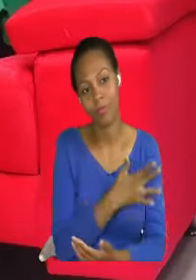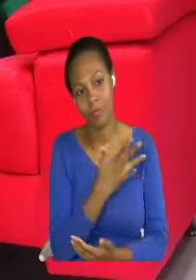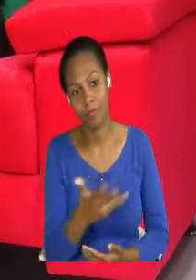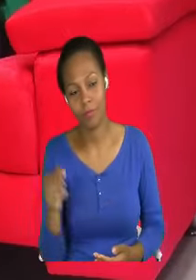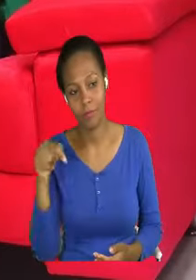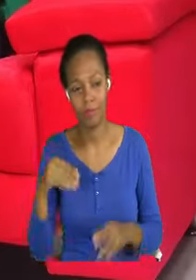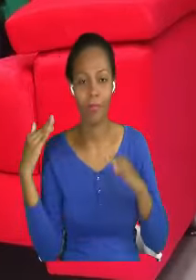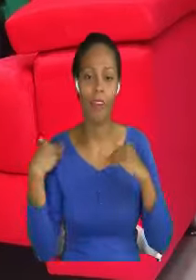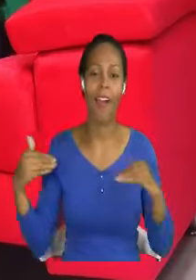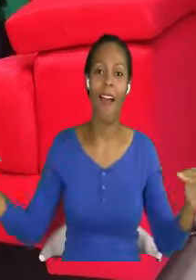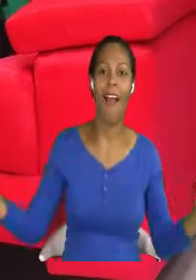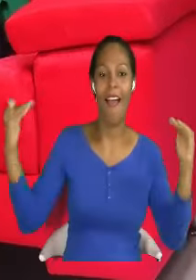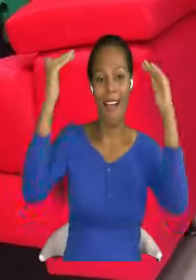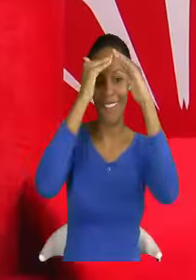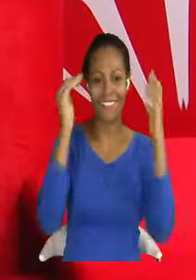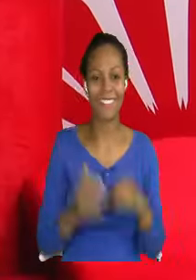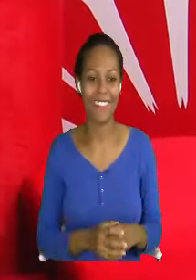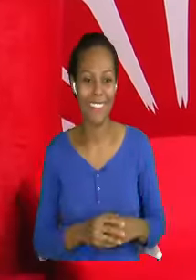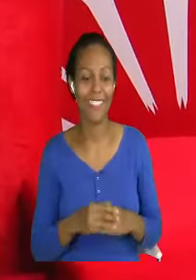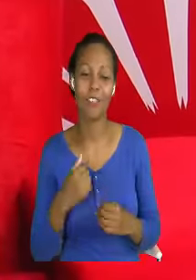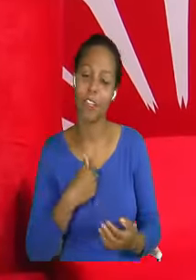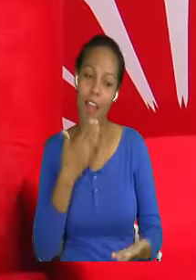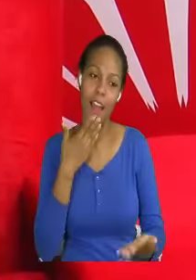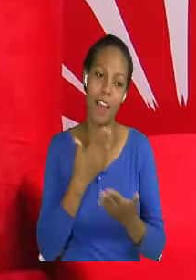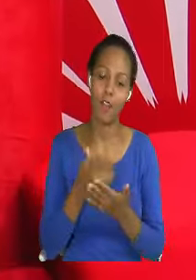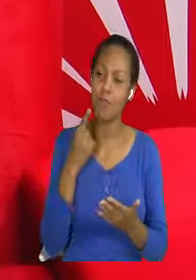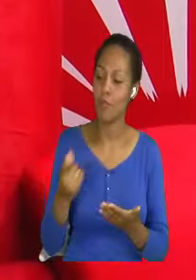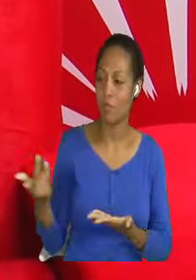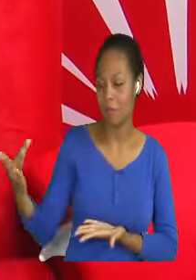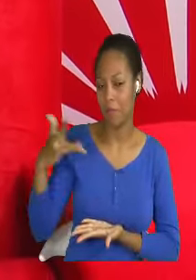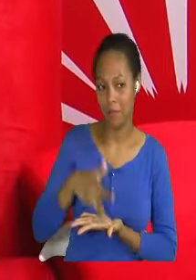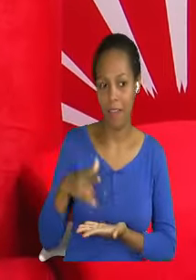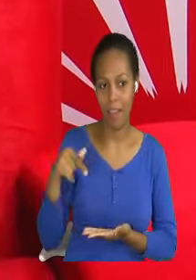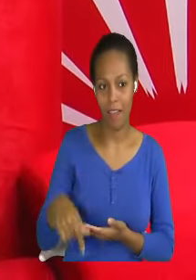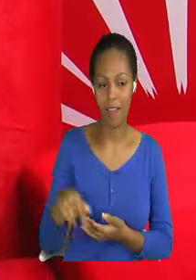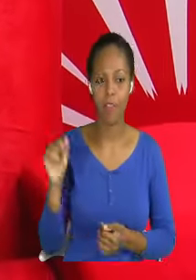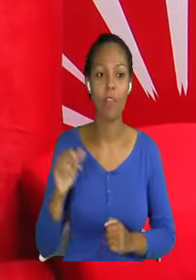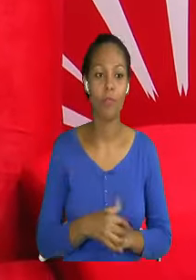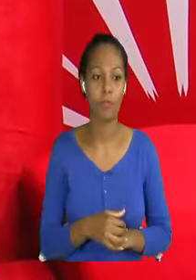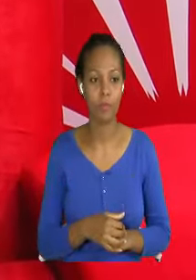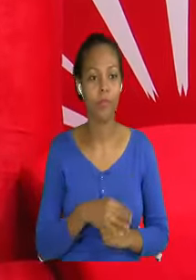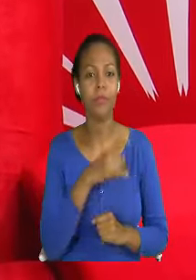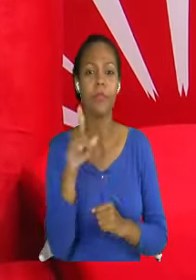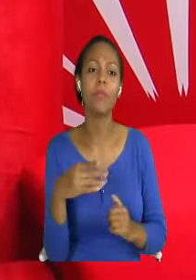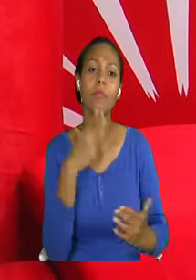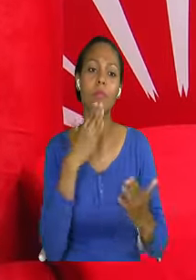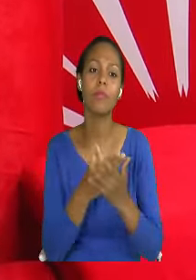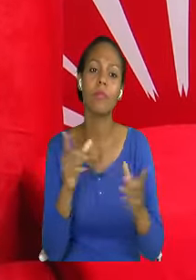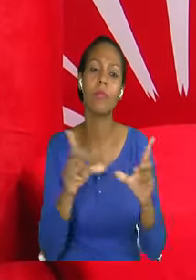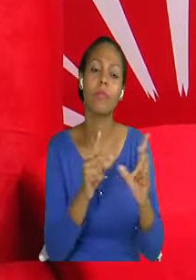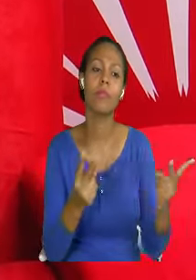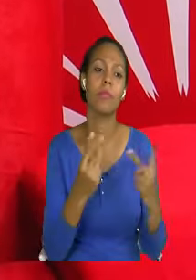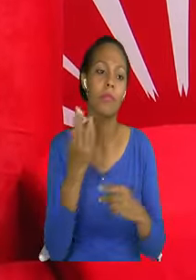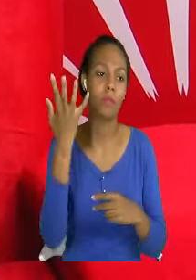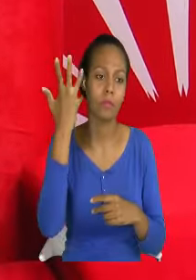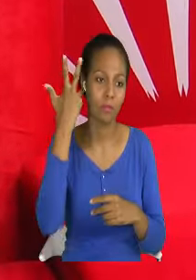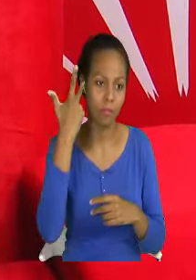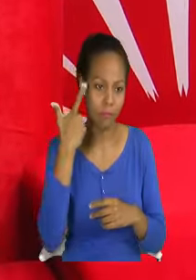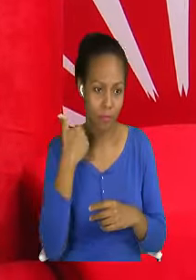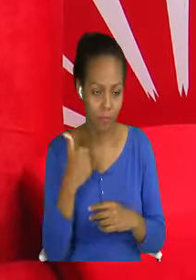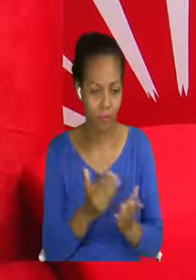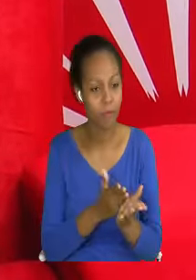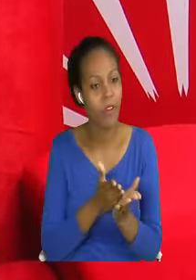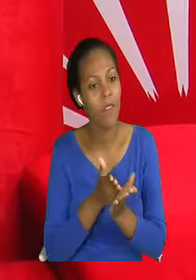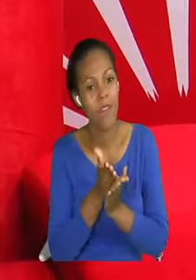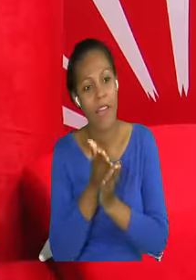y de muy buena vibra también. Dairo, muchas gracias por habernos acompañado en nuestro programa del día de hoy. A ustedes, gracias por estar ahí todos los días